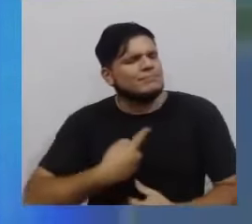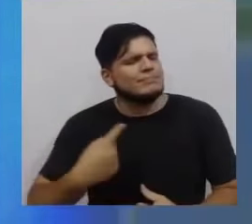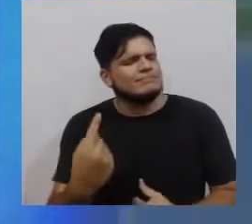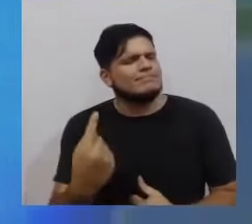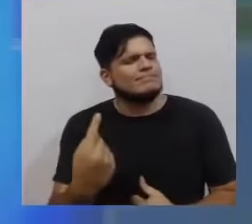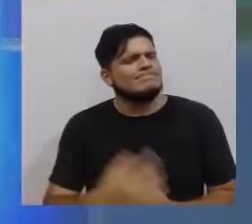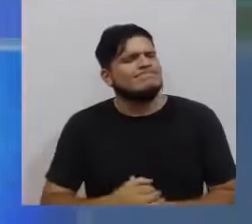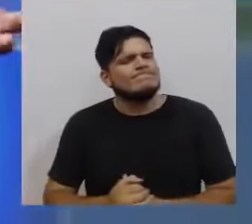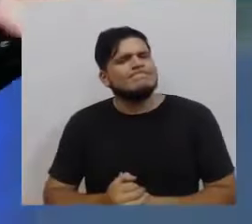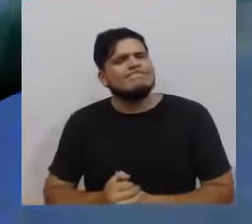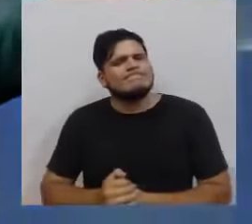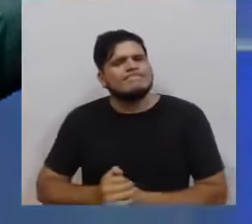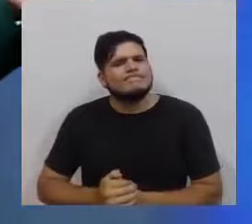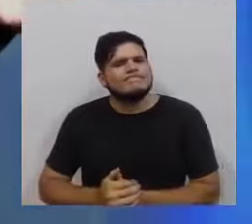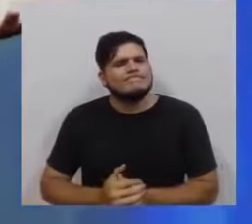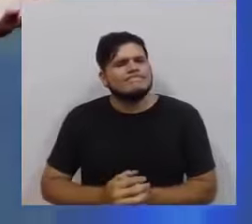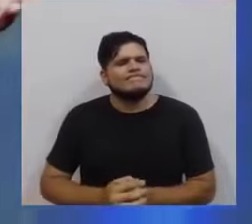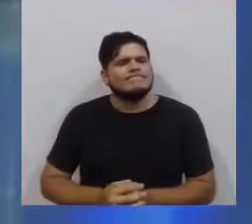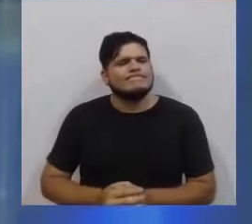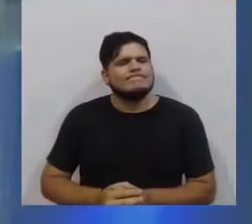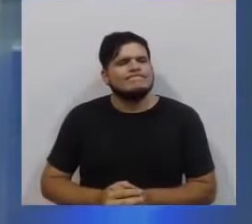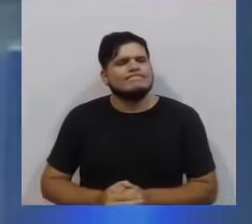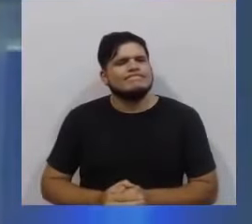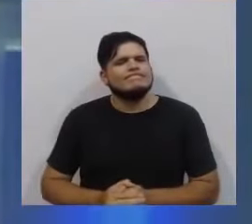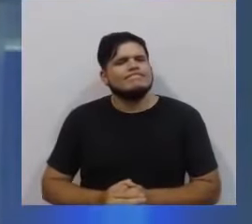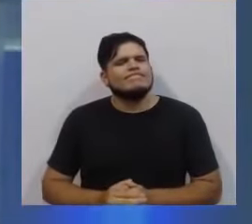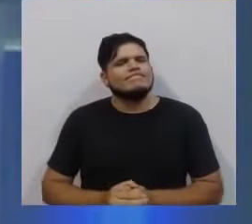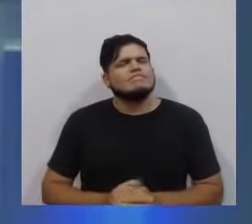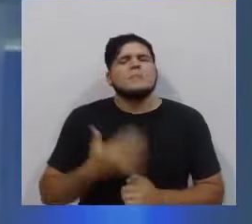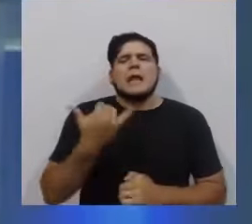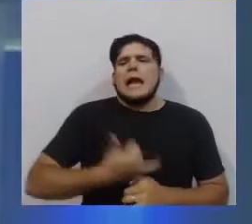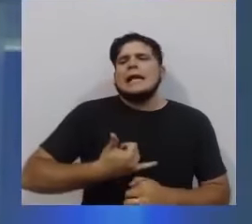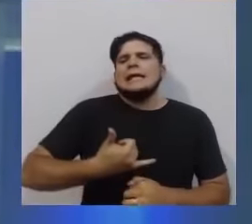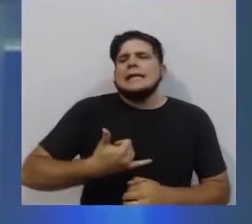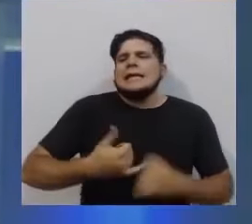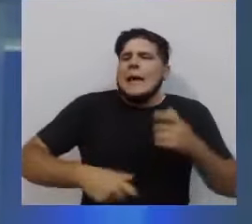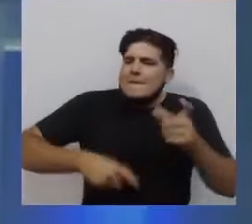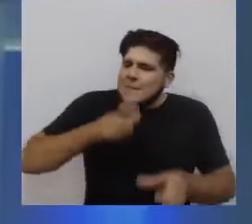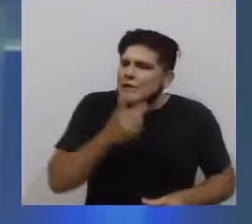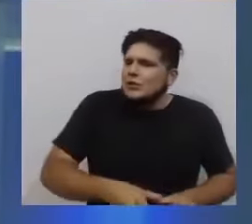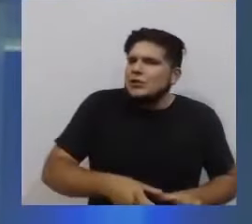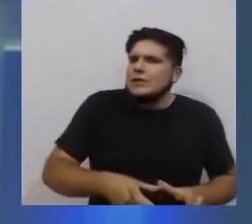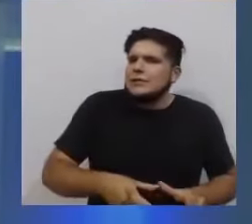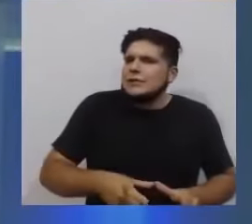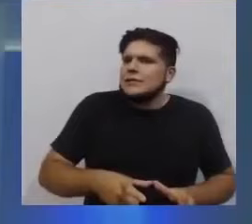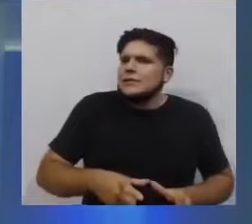el problema es que hay gente que no sabe a quién acudir cuando estás frente a lo difícil